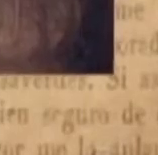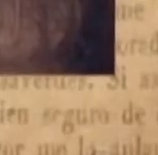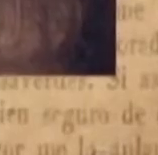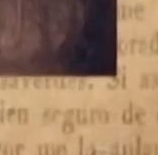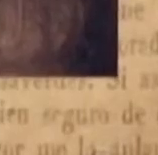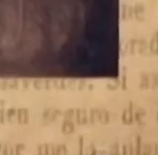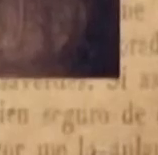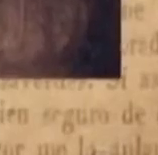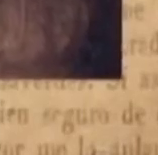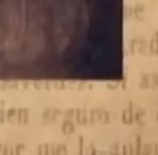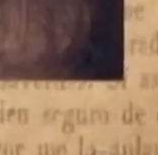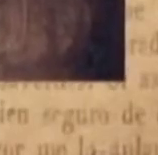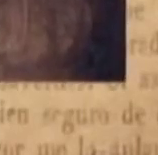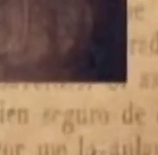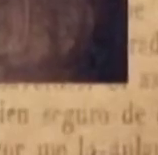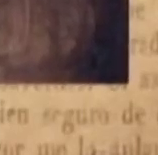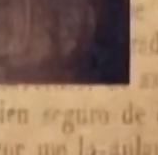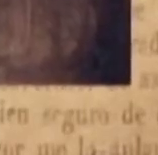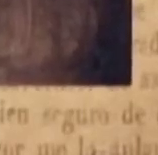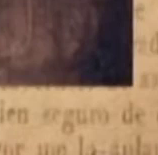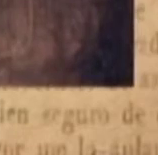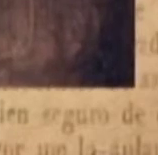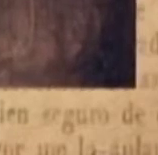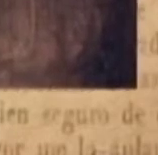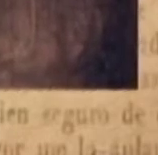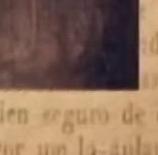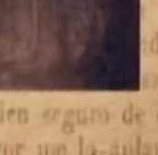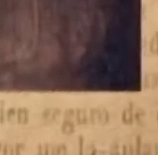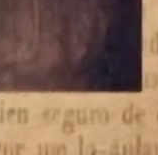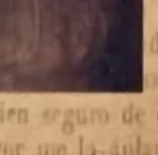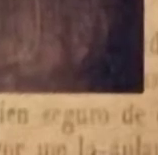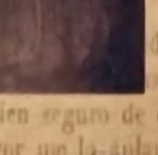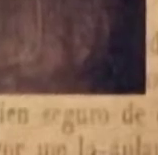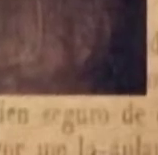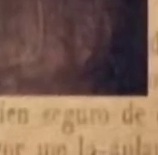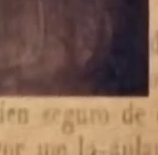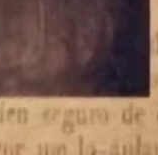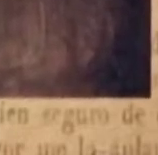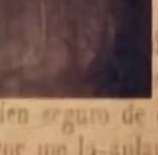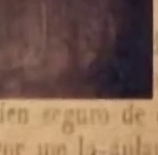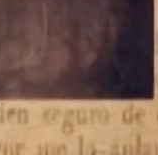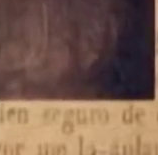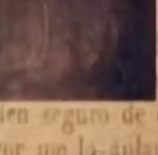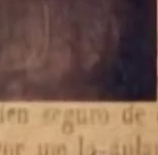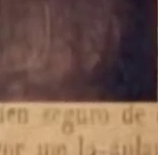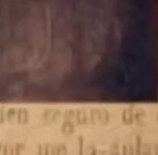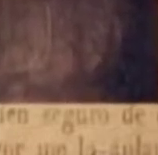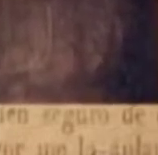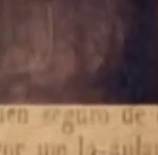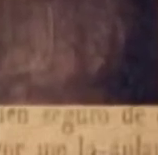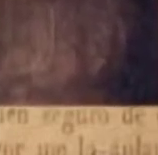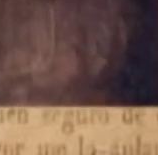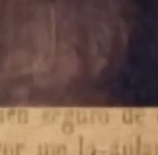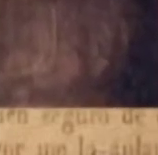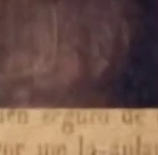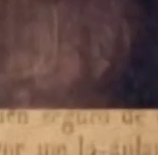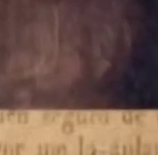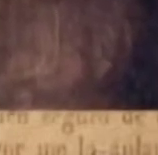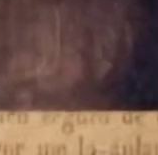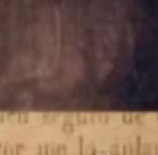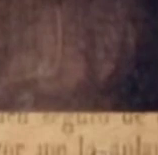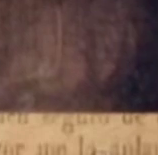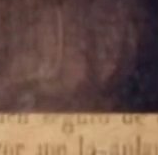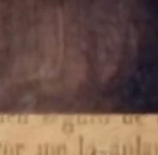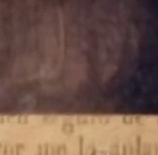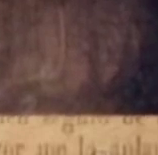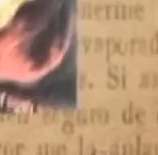son para eso. Su misión es recetar y cobrar. El curarse o no es cuenta del enfermo. Mostraba de esta forma su